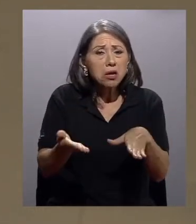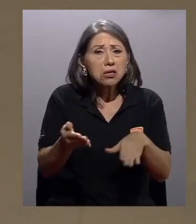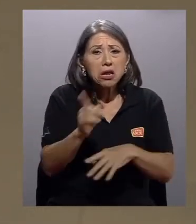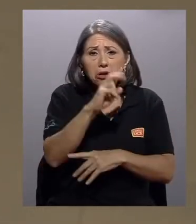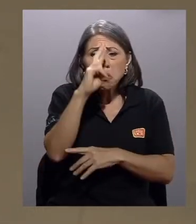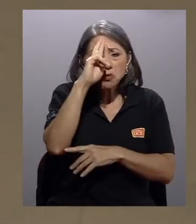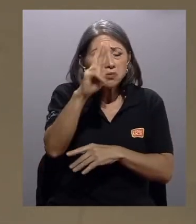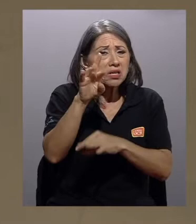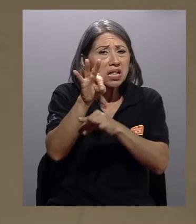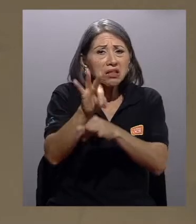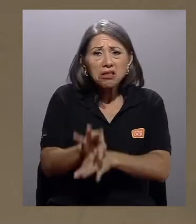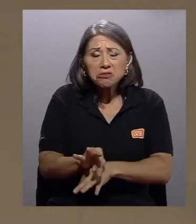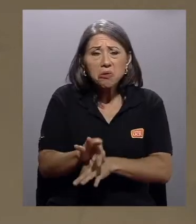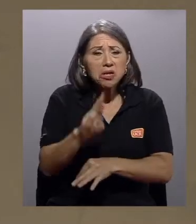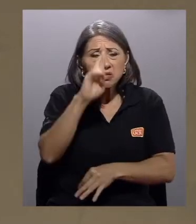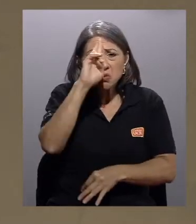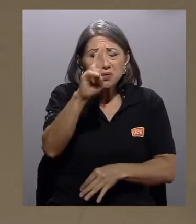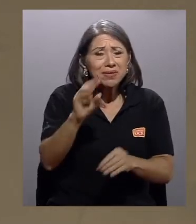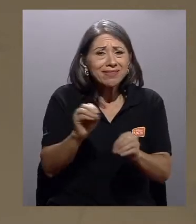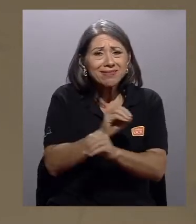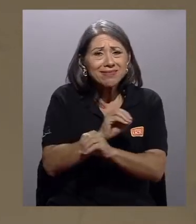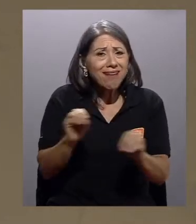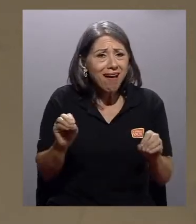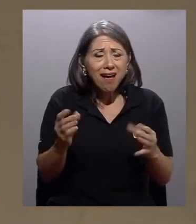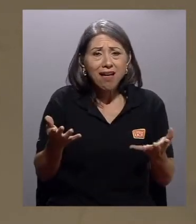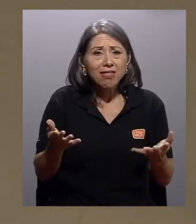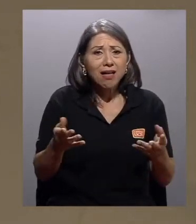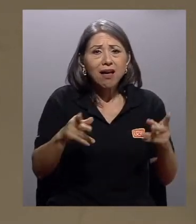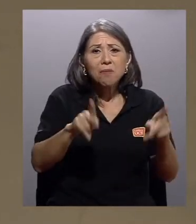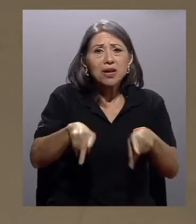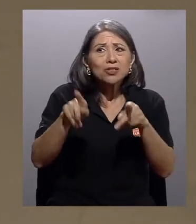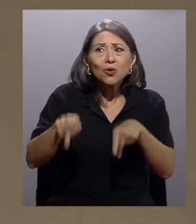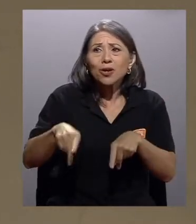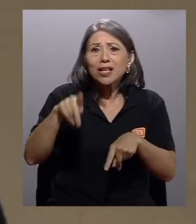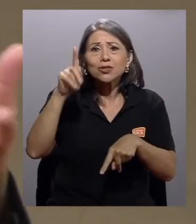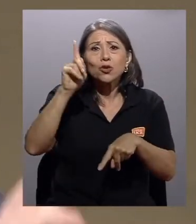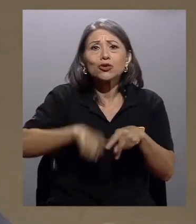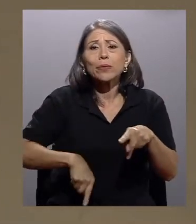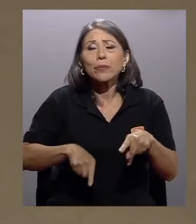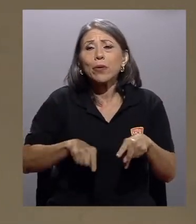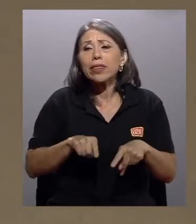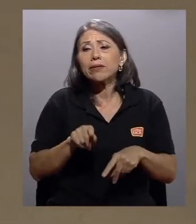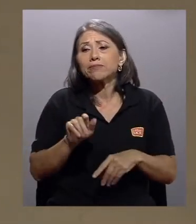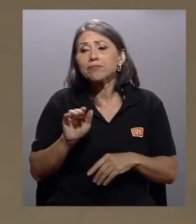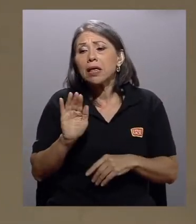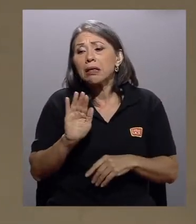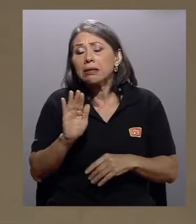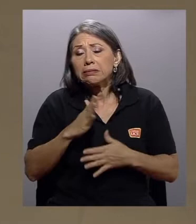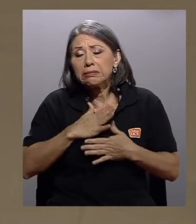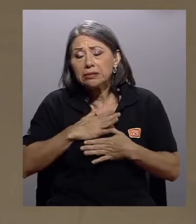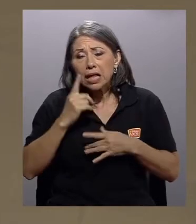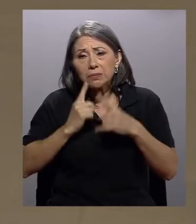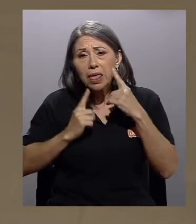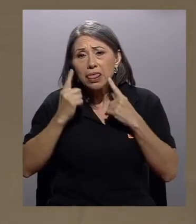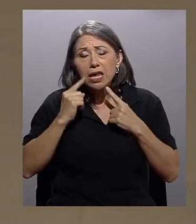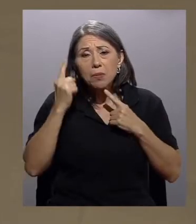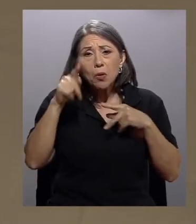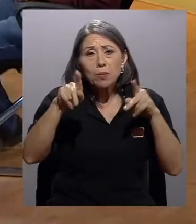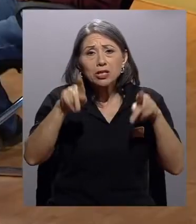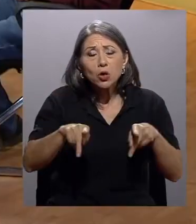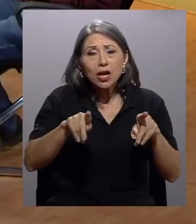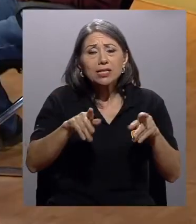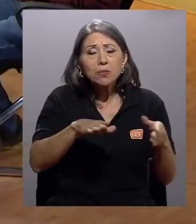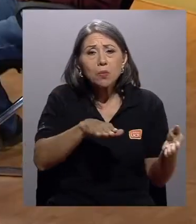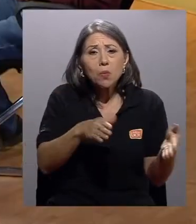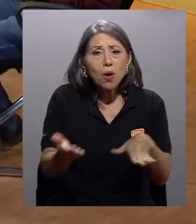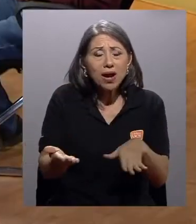no respeta ni tradiciones, no respeta nada, donde las personas no se puede ni siquiera despedir de sus muertos en algunos casos, y